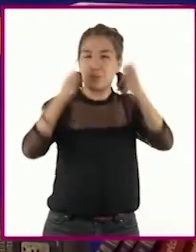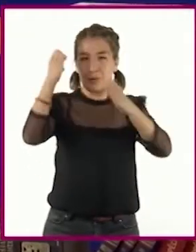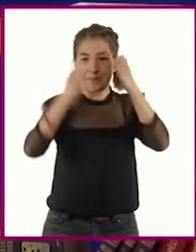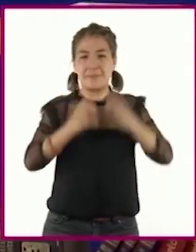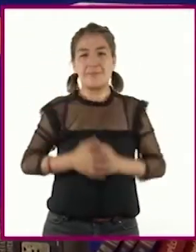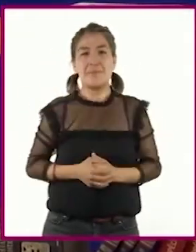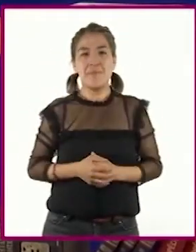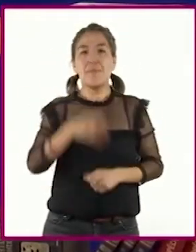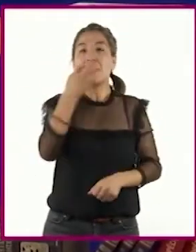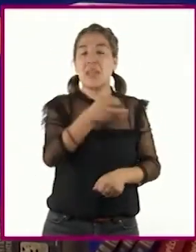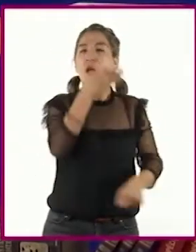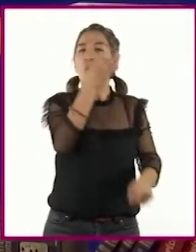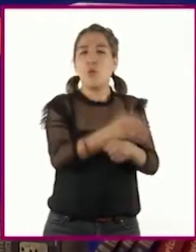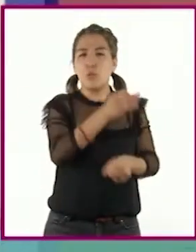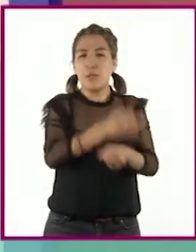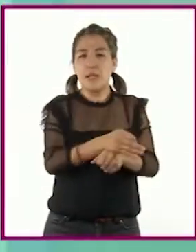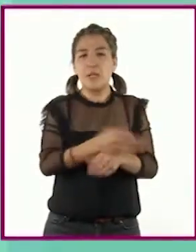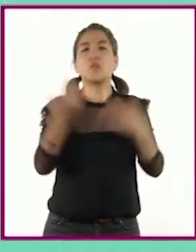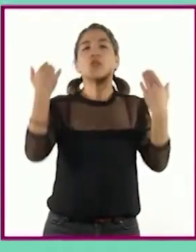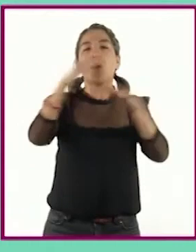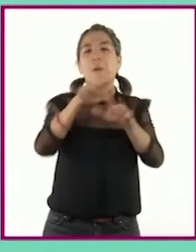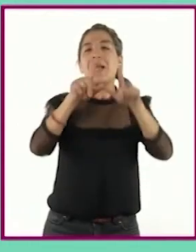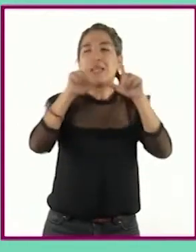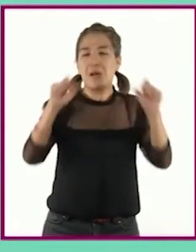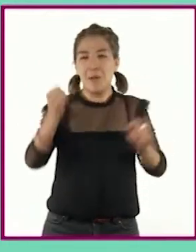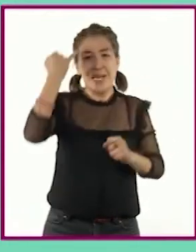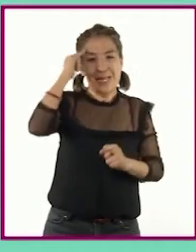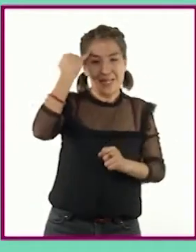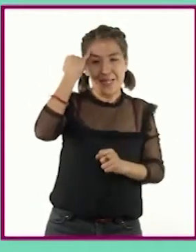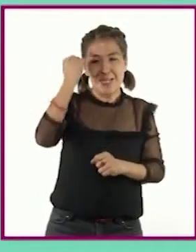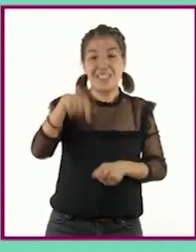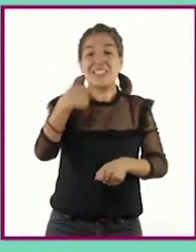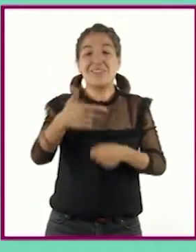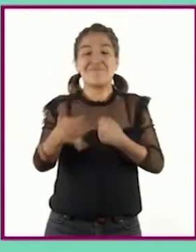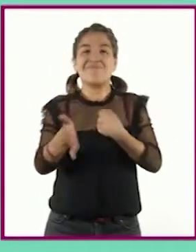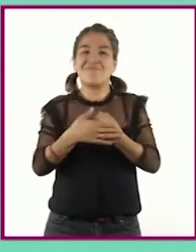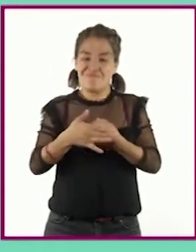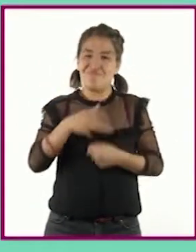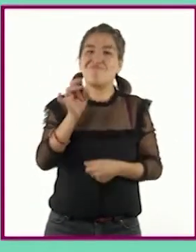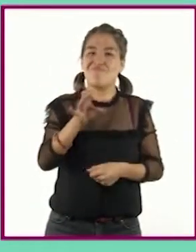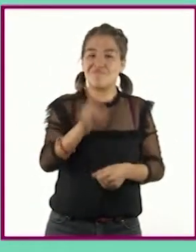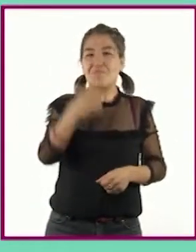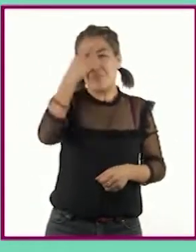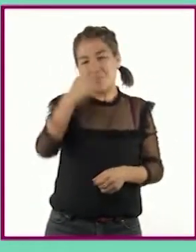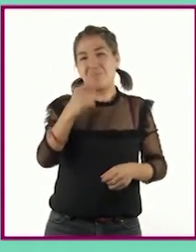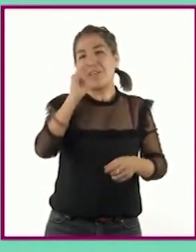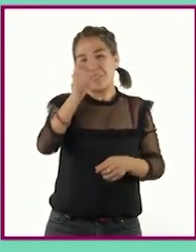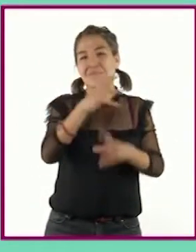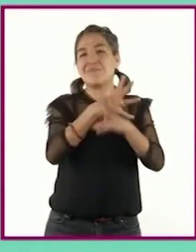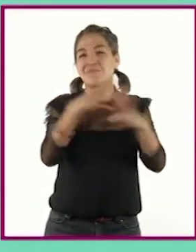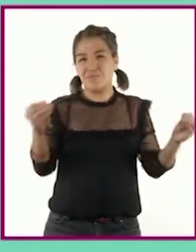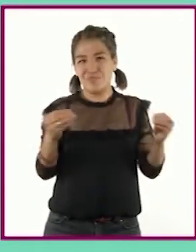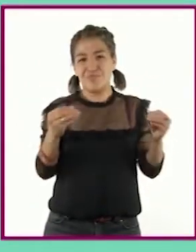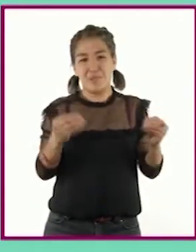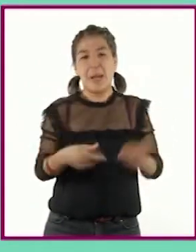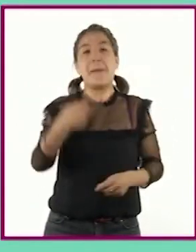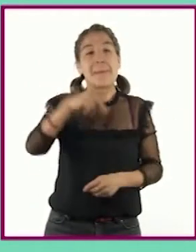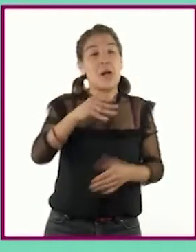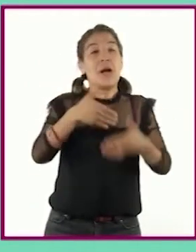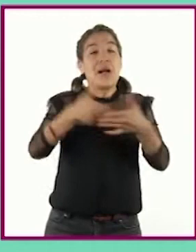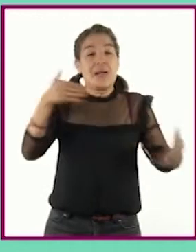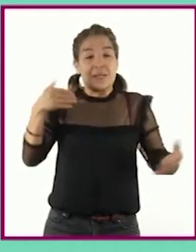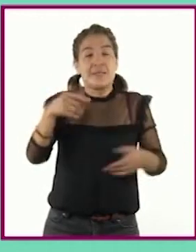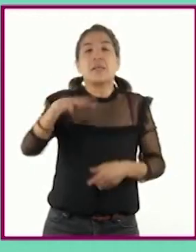exposición, en este caso sobre las lenguas indígenas en peligro de desaparición. Pero antes de